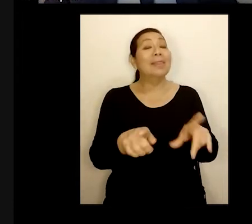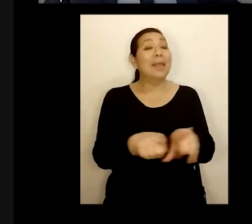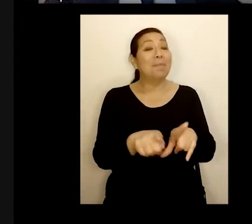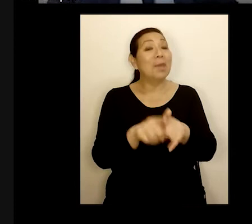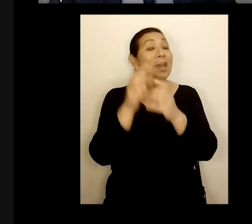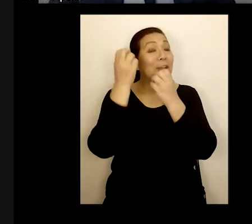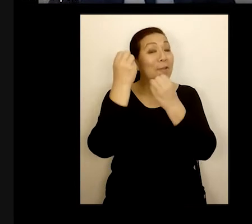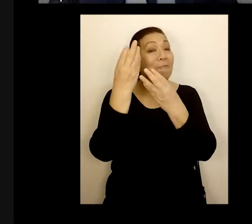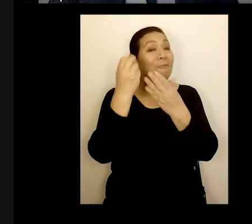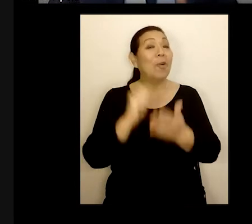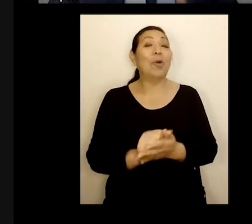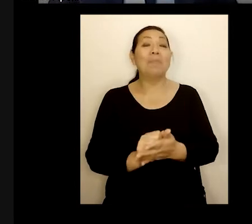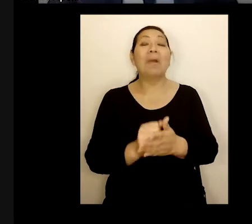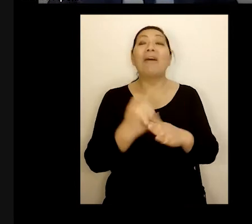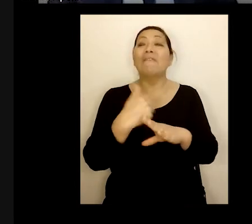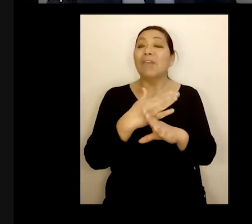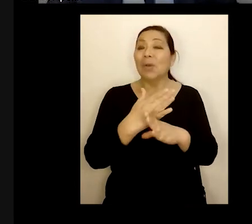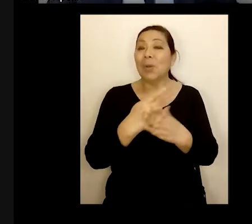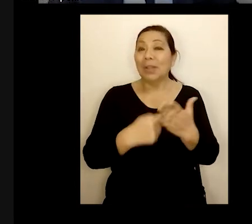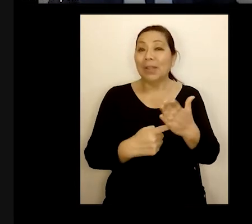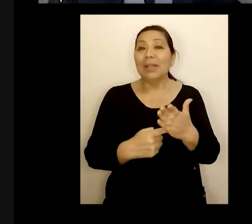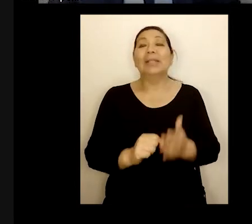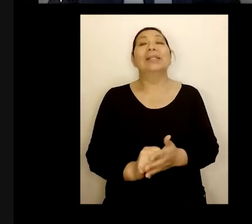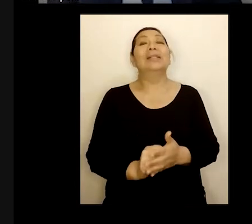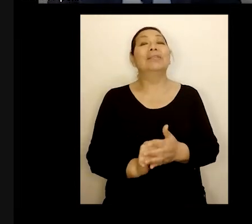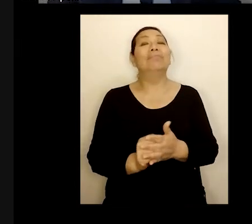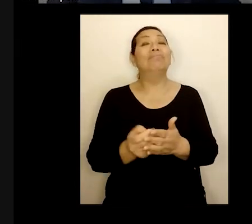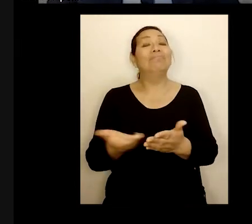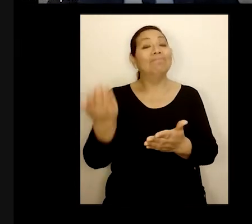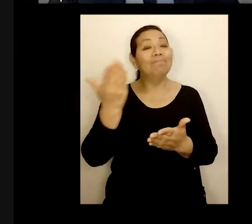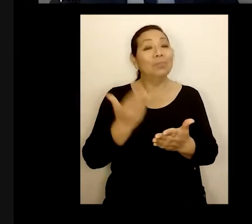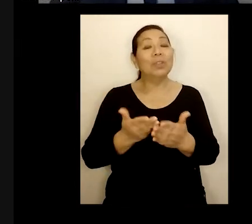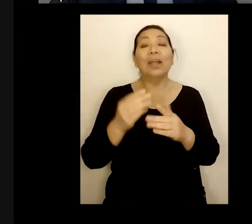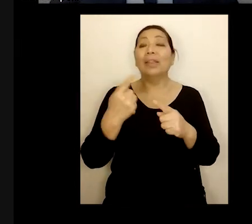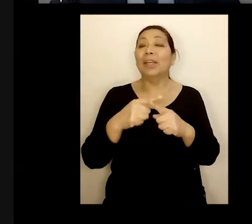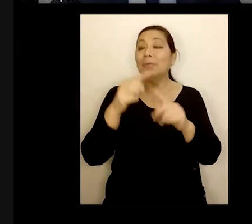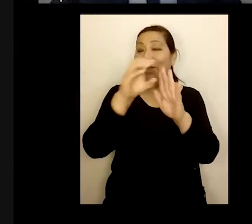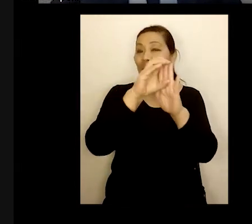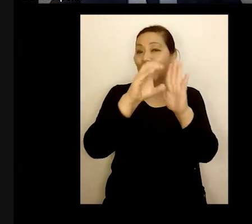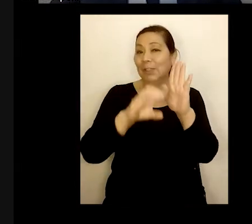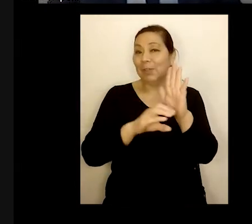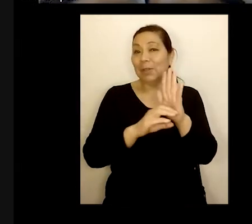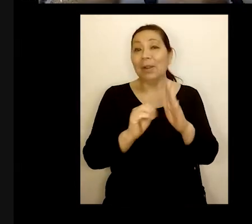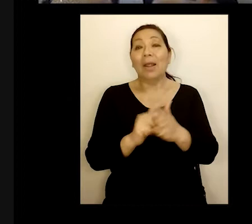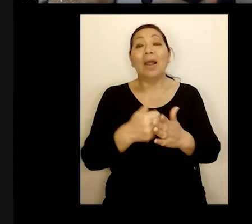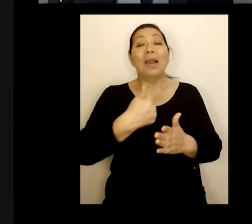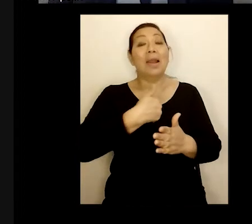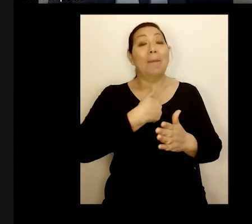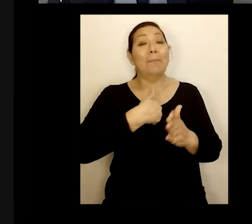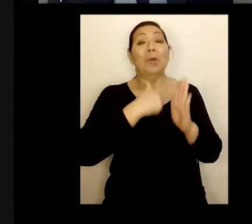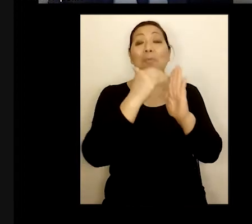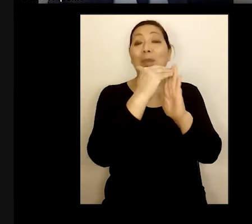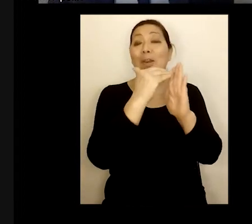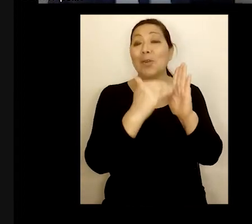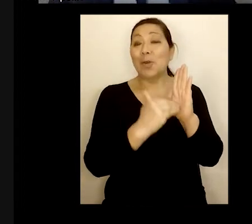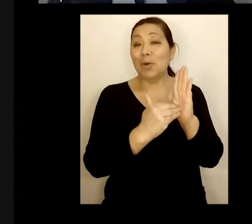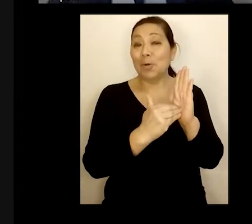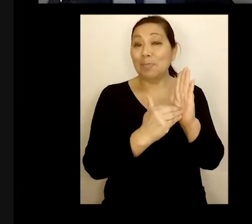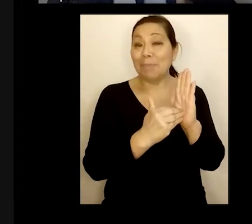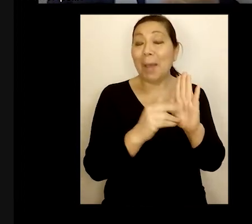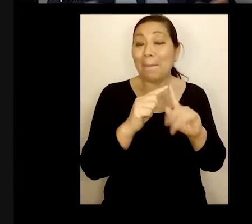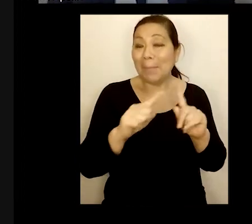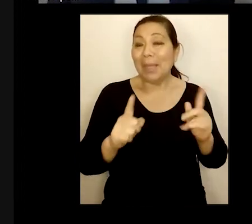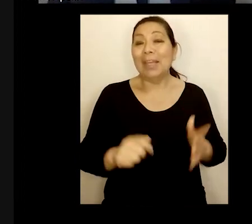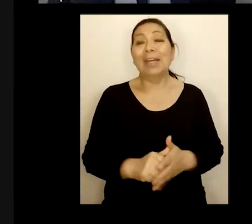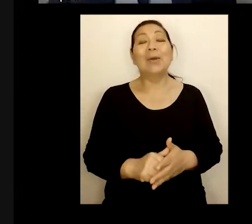es uniforme, concluye que se trata de una facultad, un deber, inclusive hay sentencias del Tribunal Constitucional en estos términos. La propia norma sí lo establece, y para que no